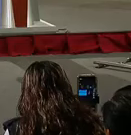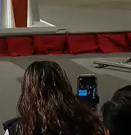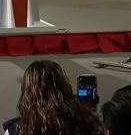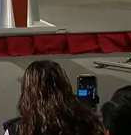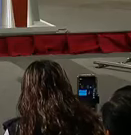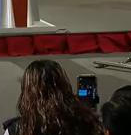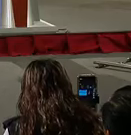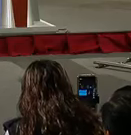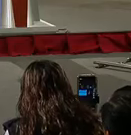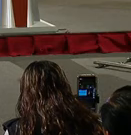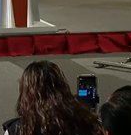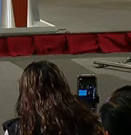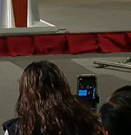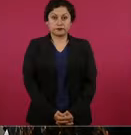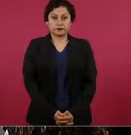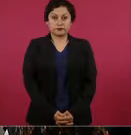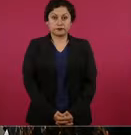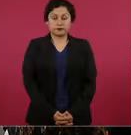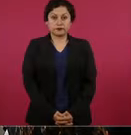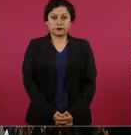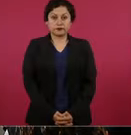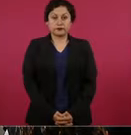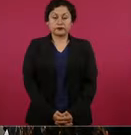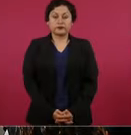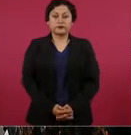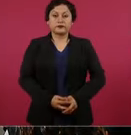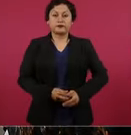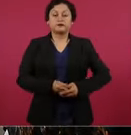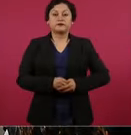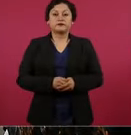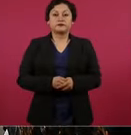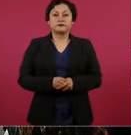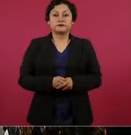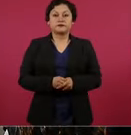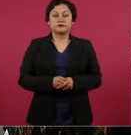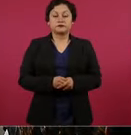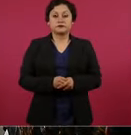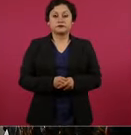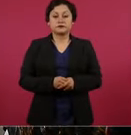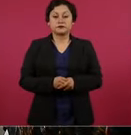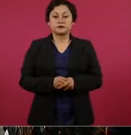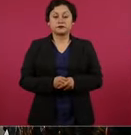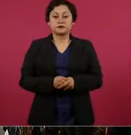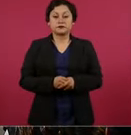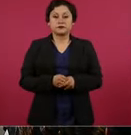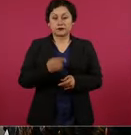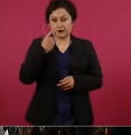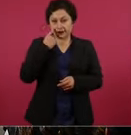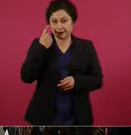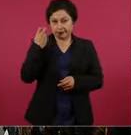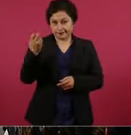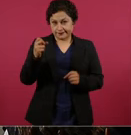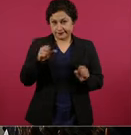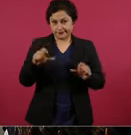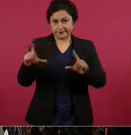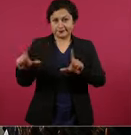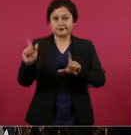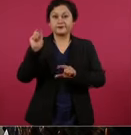país ha permitido ya la disposición de recursos. Aquí lo podemos ver, se han